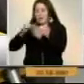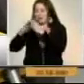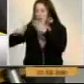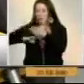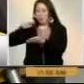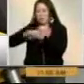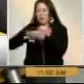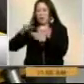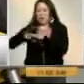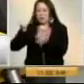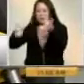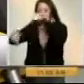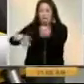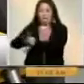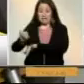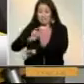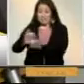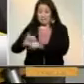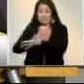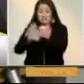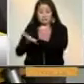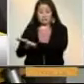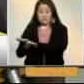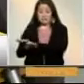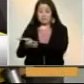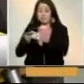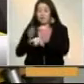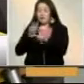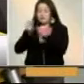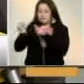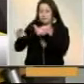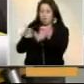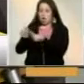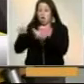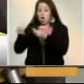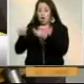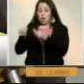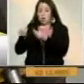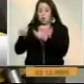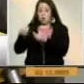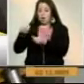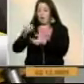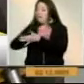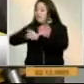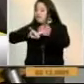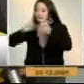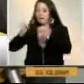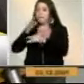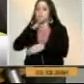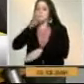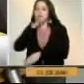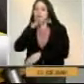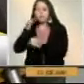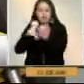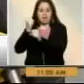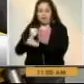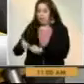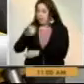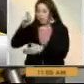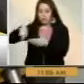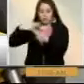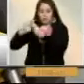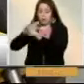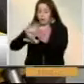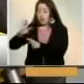que conlleva es al cese de la intermediación financiera y al cese de las licencias bancarias. Estos bancos no van a seguir operando, salen